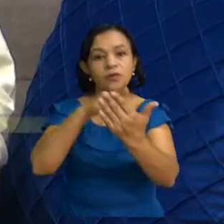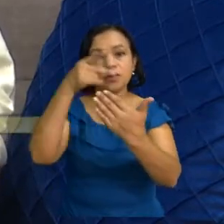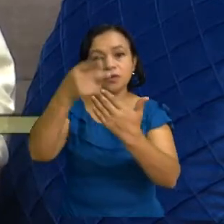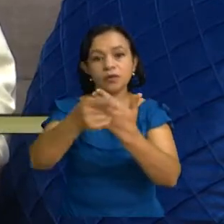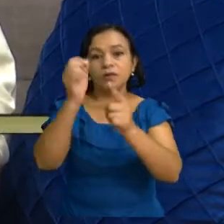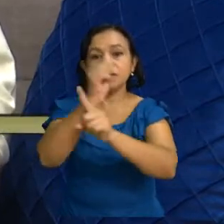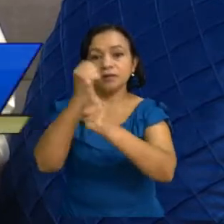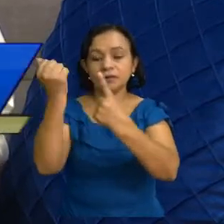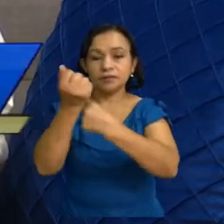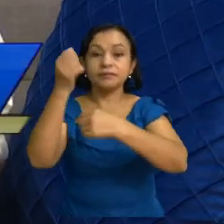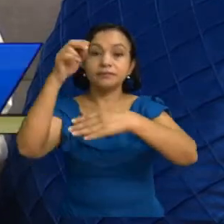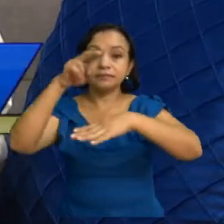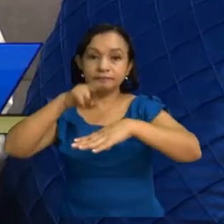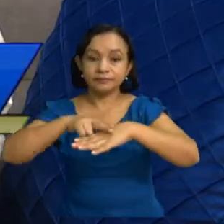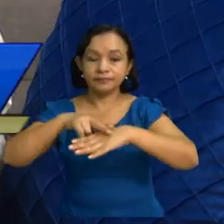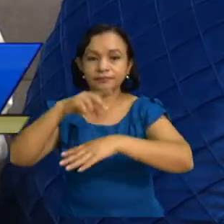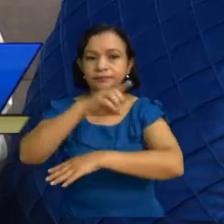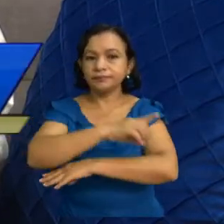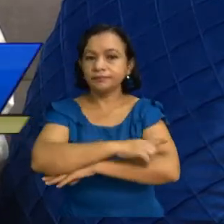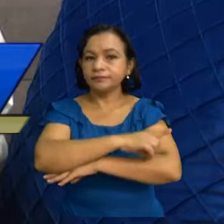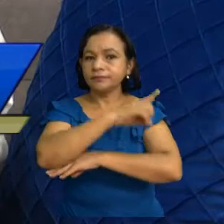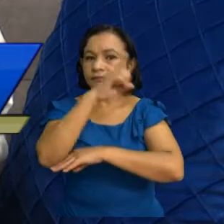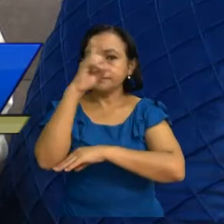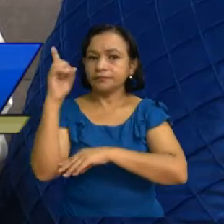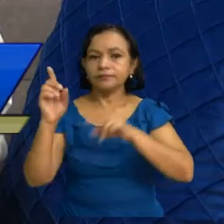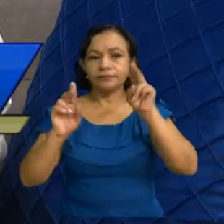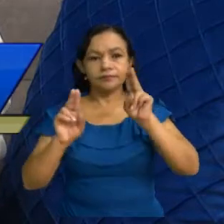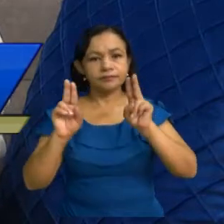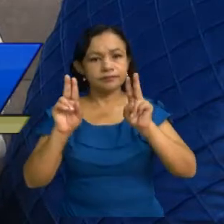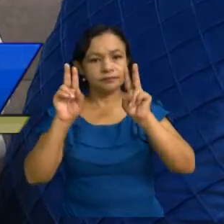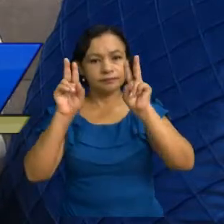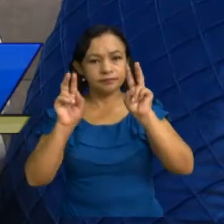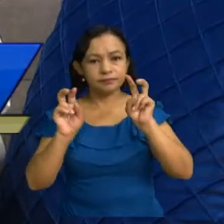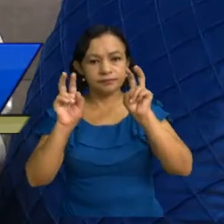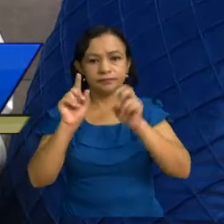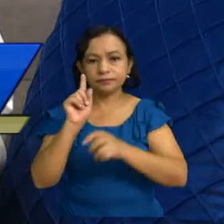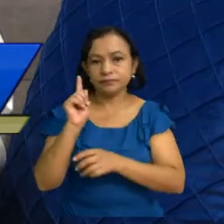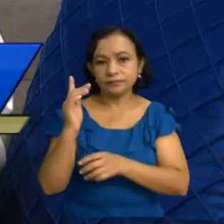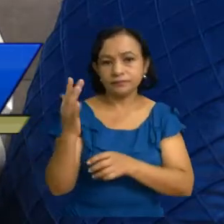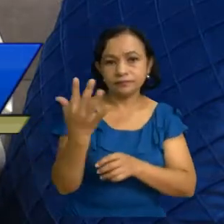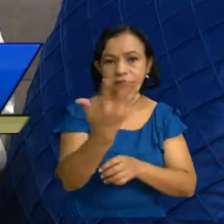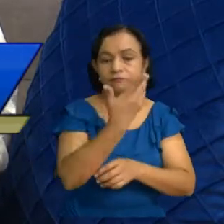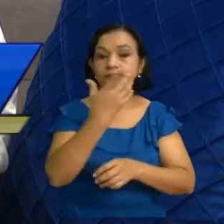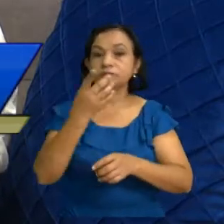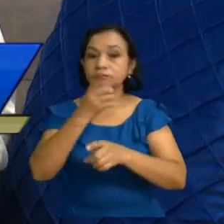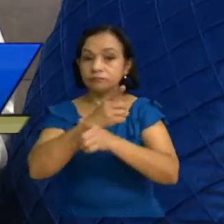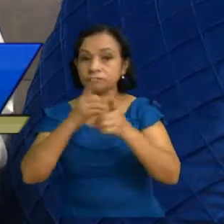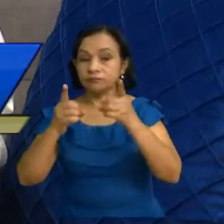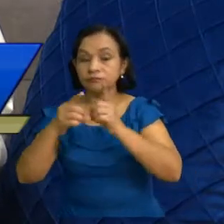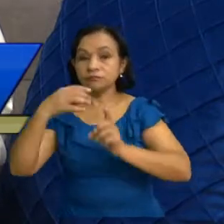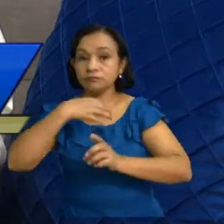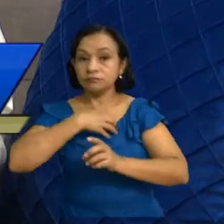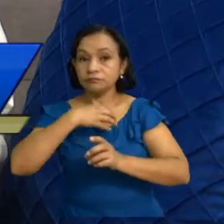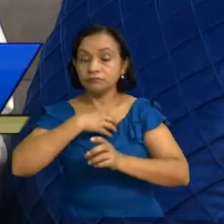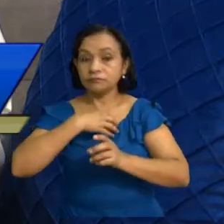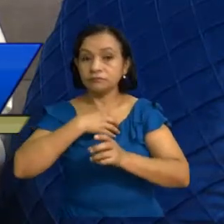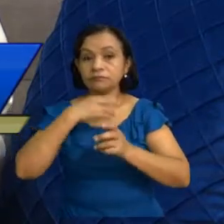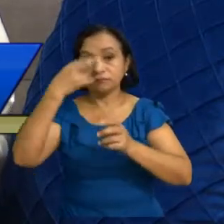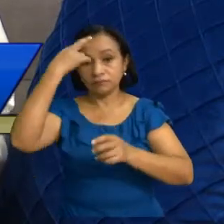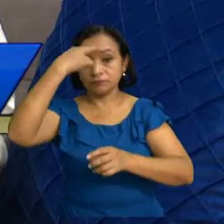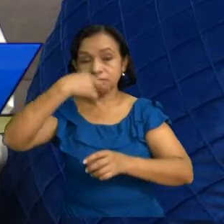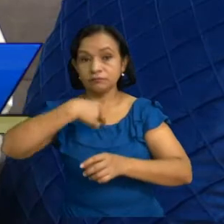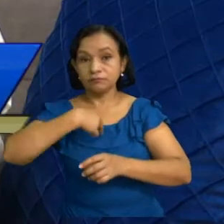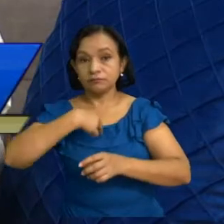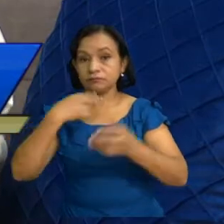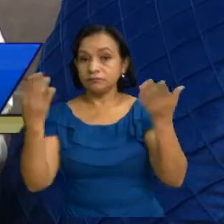parlamento hoy un tema que nos incumbe a todos como humanidad pero también dentro de un proceso integral de